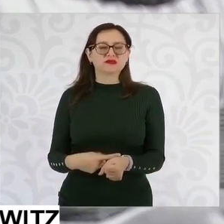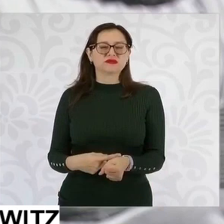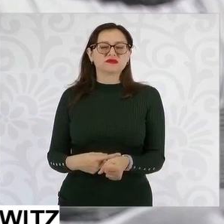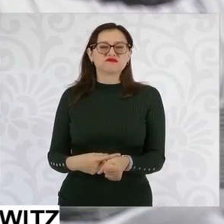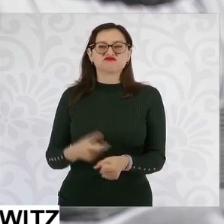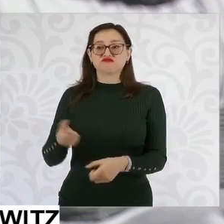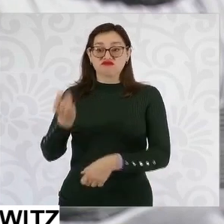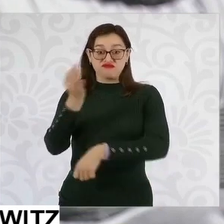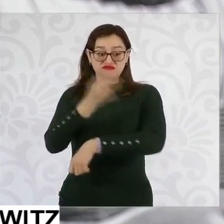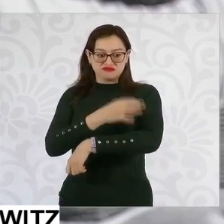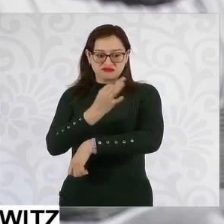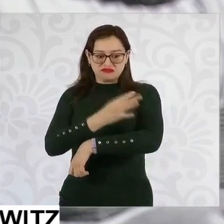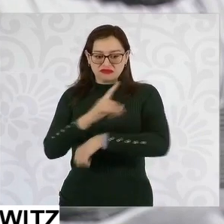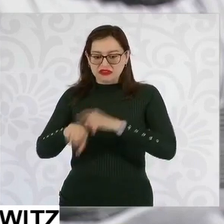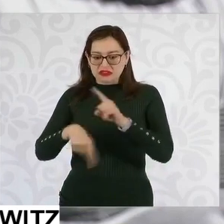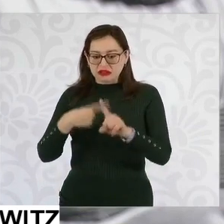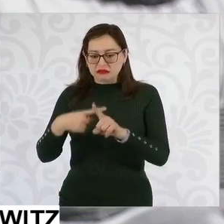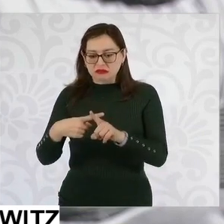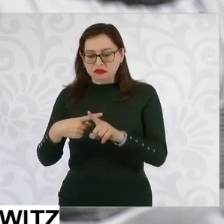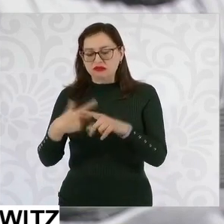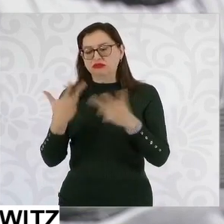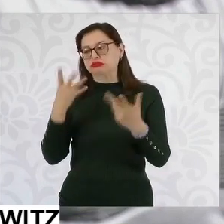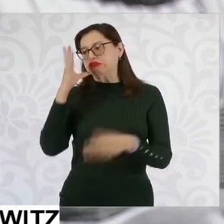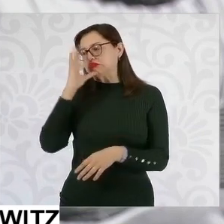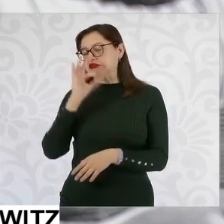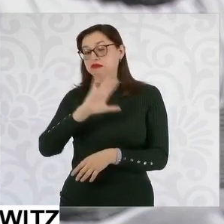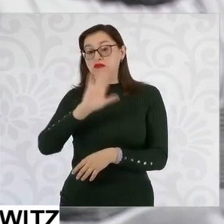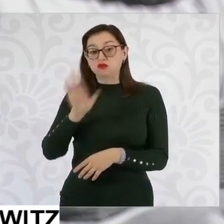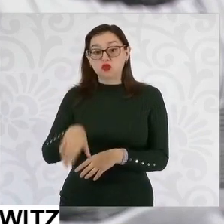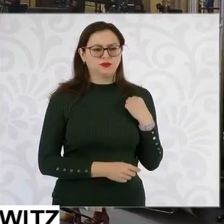alguien que tuvo 14 años de edad.